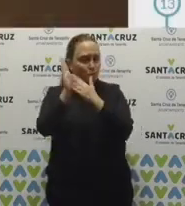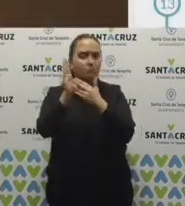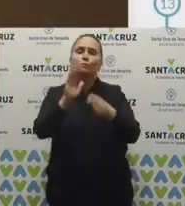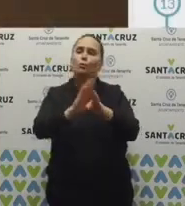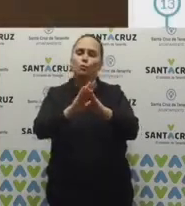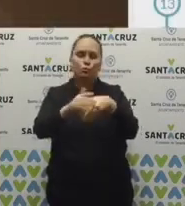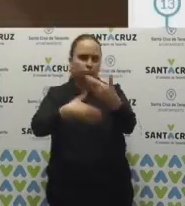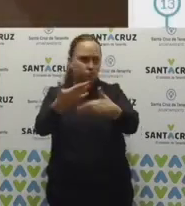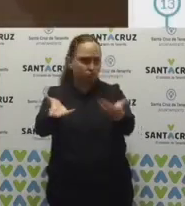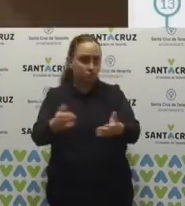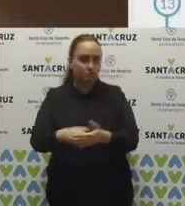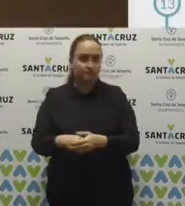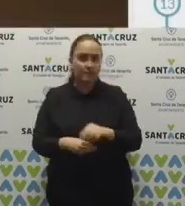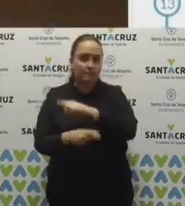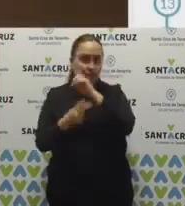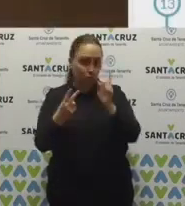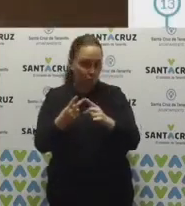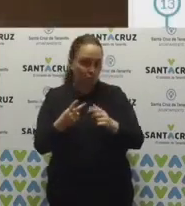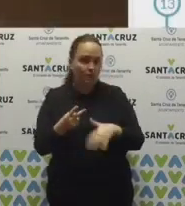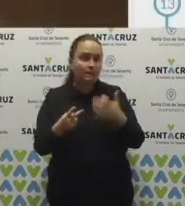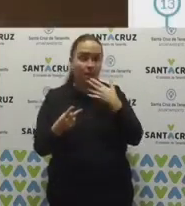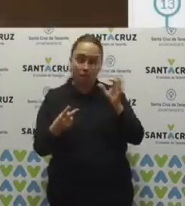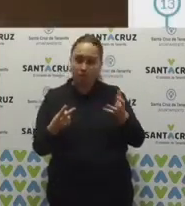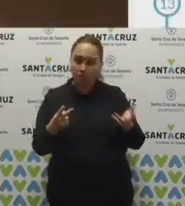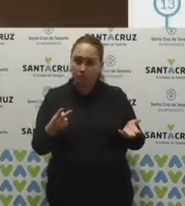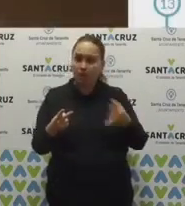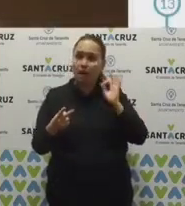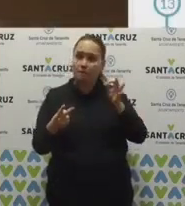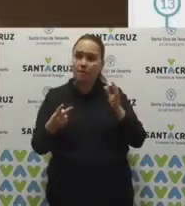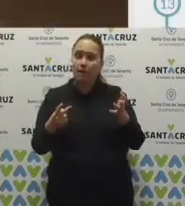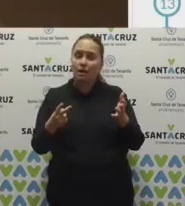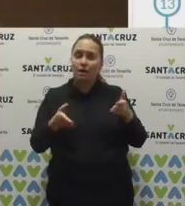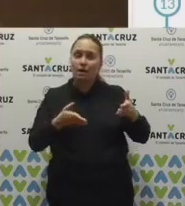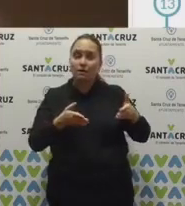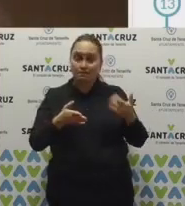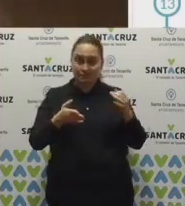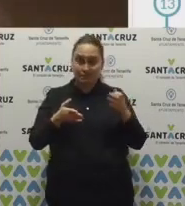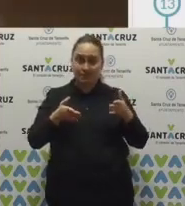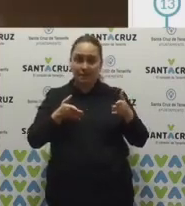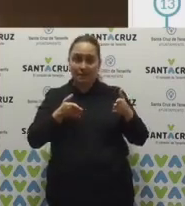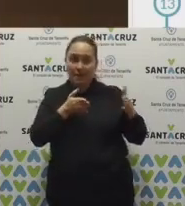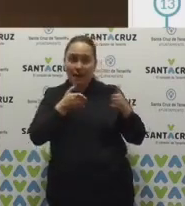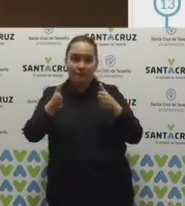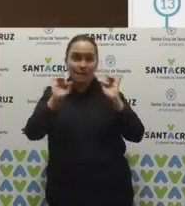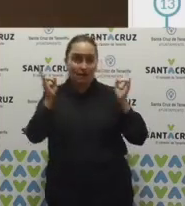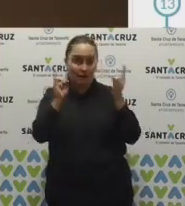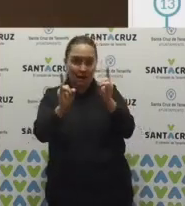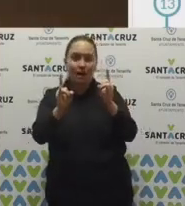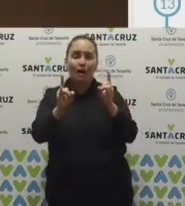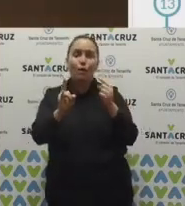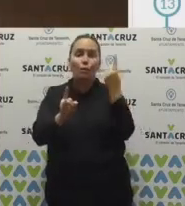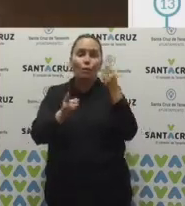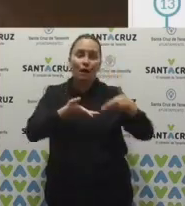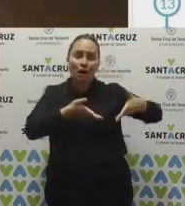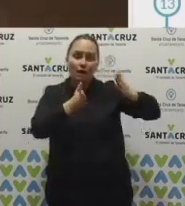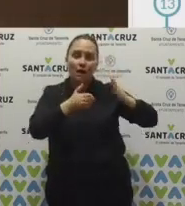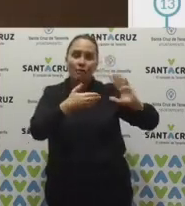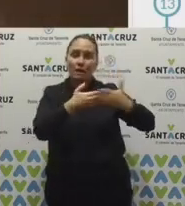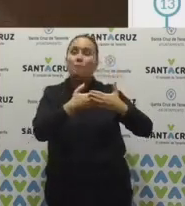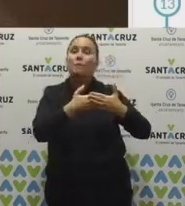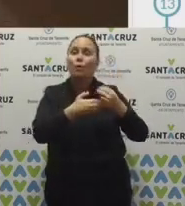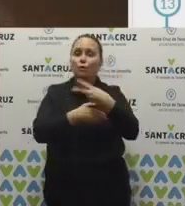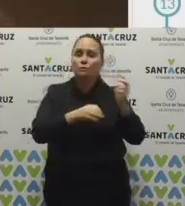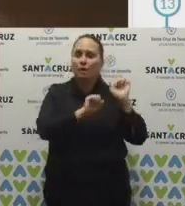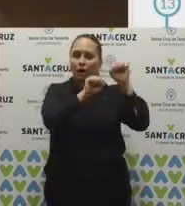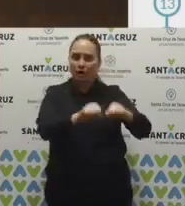haciéndolo en segundo lugar si es verdad cerraron un carril de la avenida anaga dos semanas tarde cuando ya empezó la